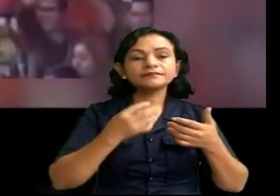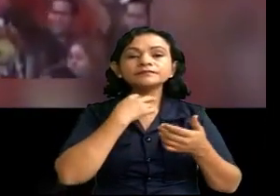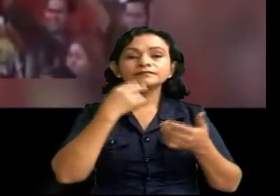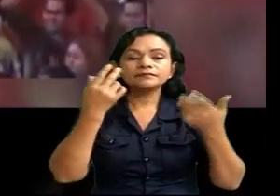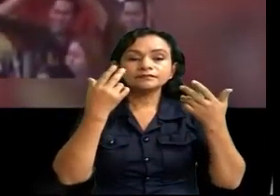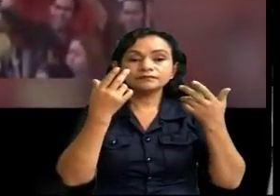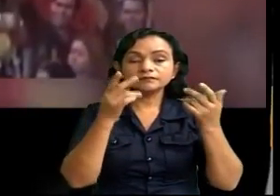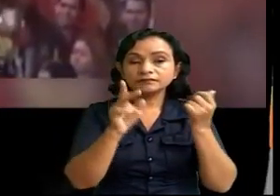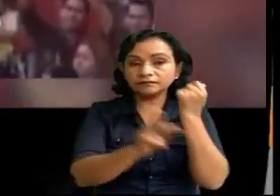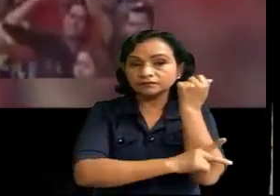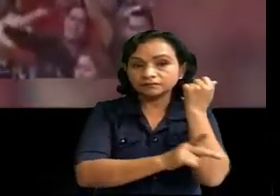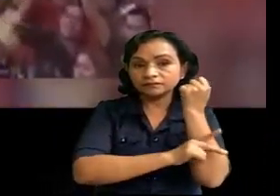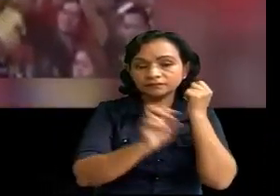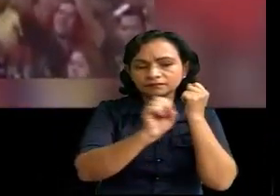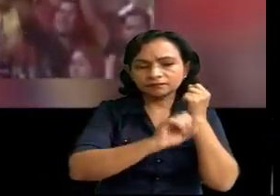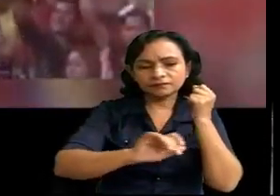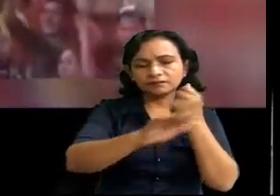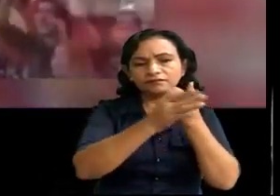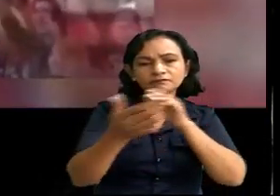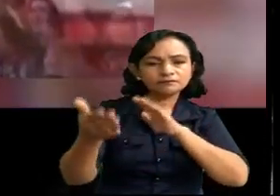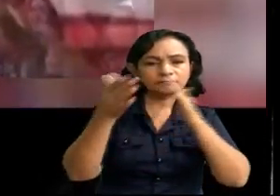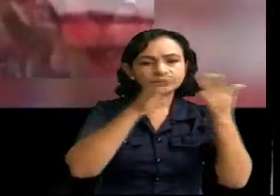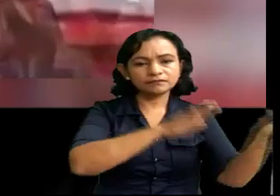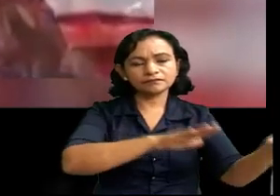¡Patria socialista, muerte!